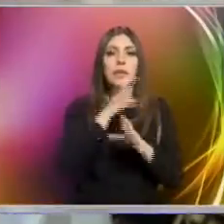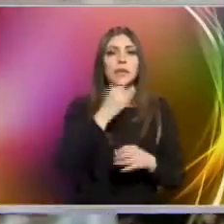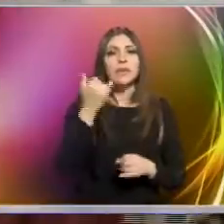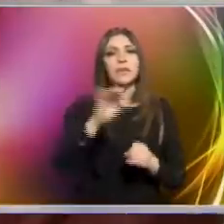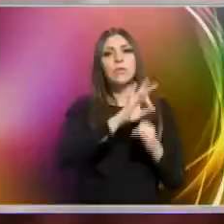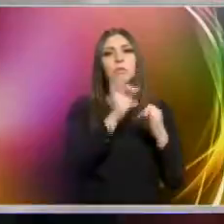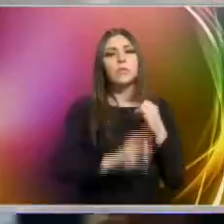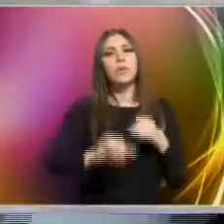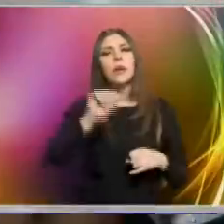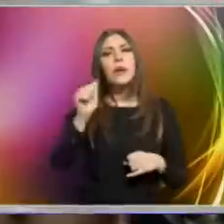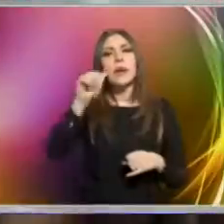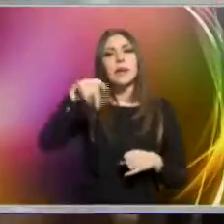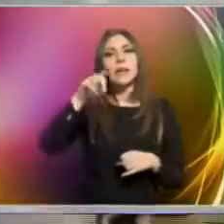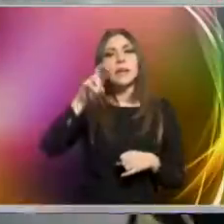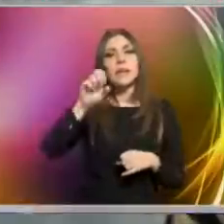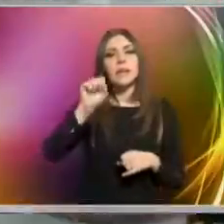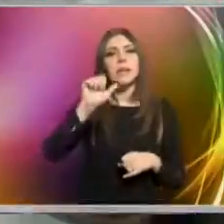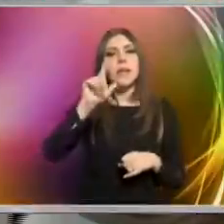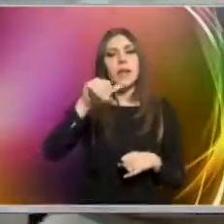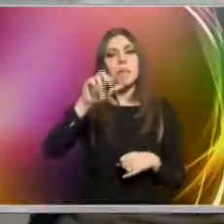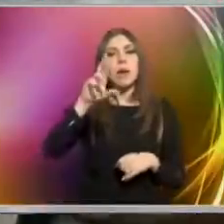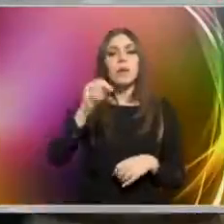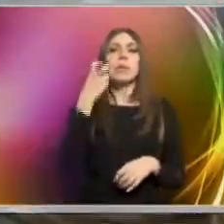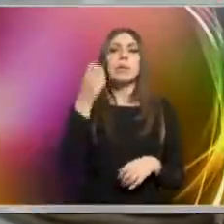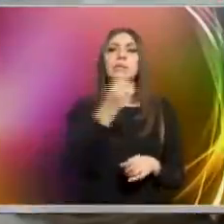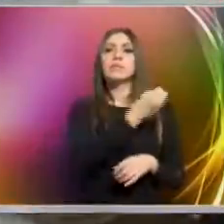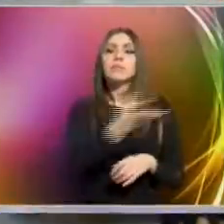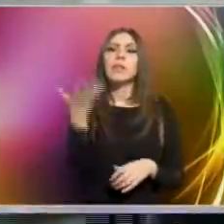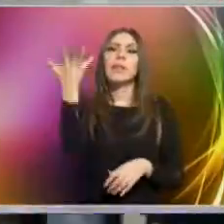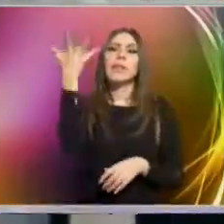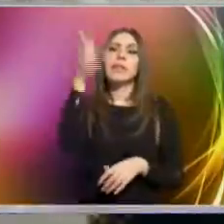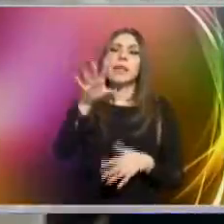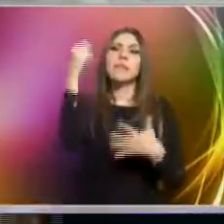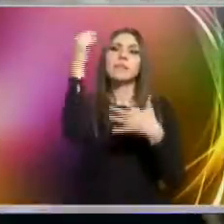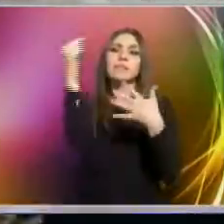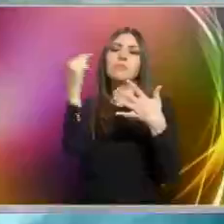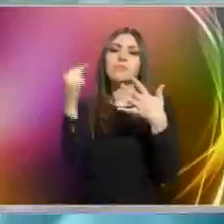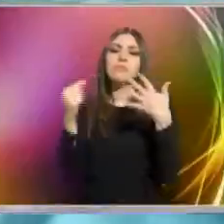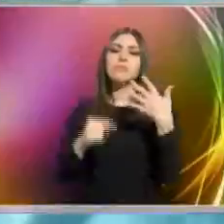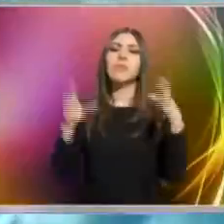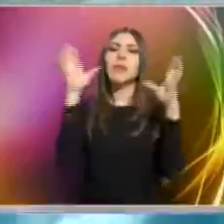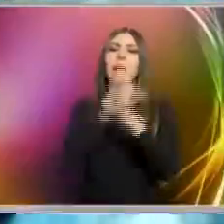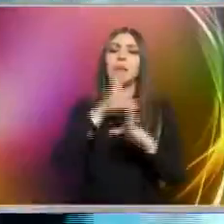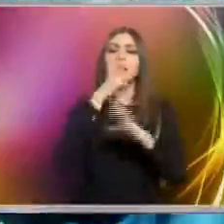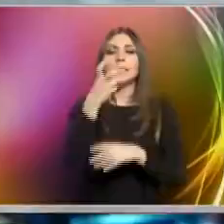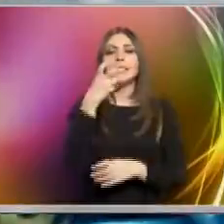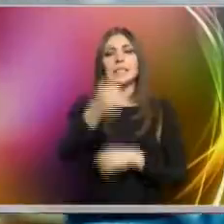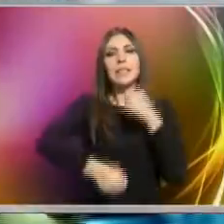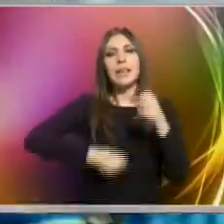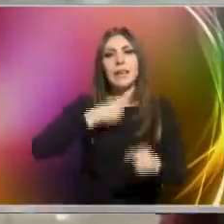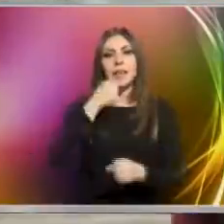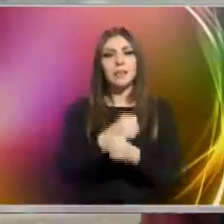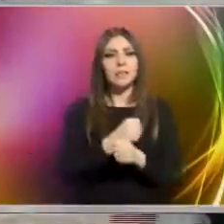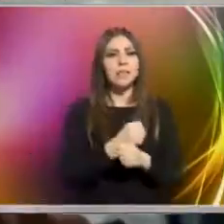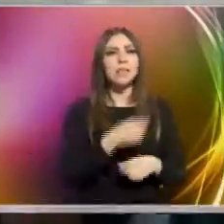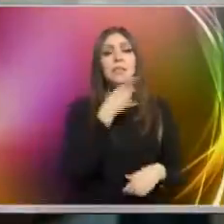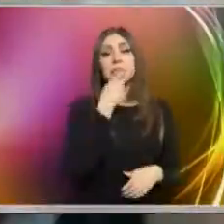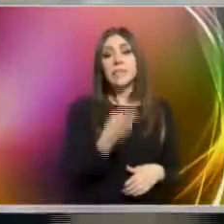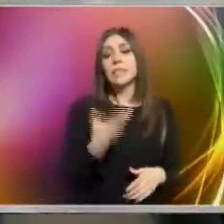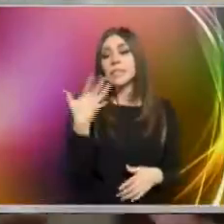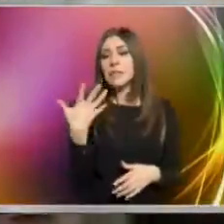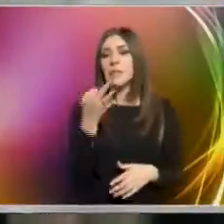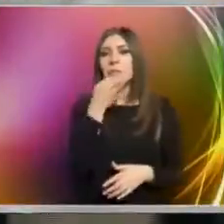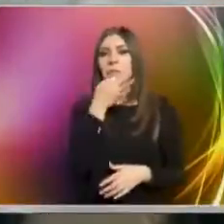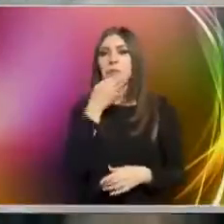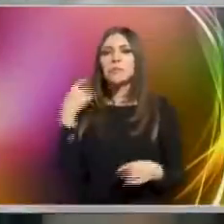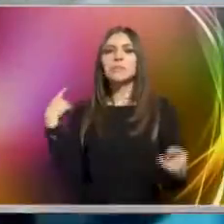11 de Andrés Calamaro y esta es la lista de los 10 discos Wow. más De representativos. todo y para todos. En 5 minutos recorrimos el Muy variado.